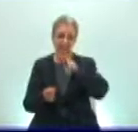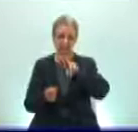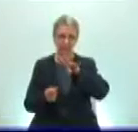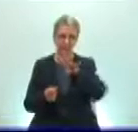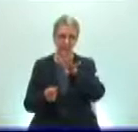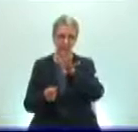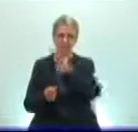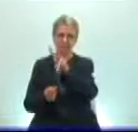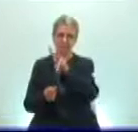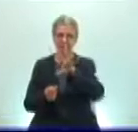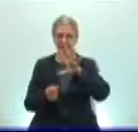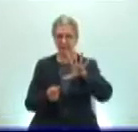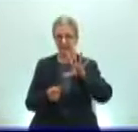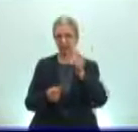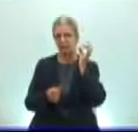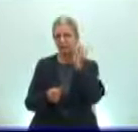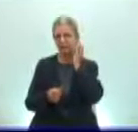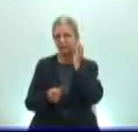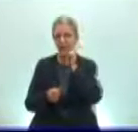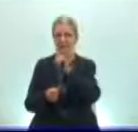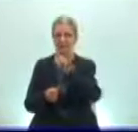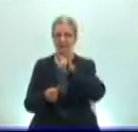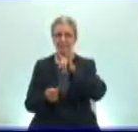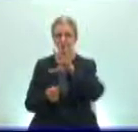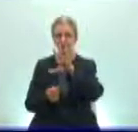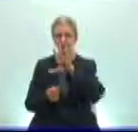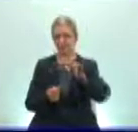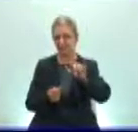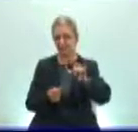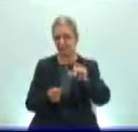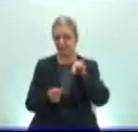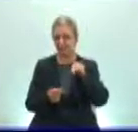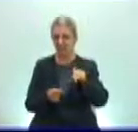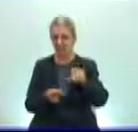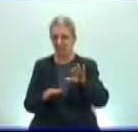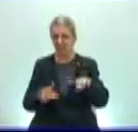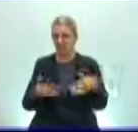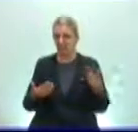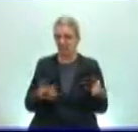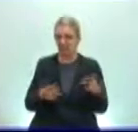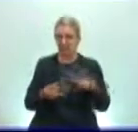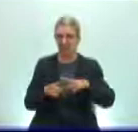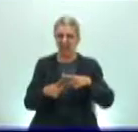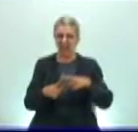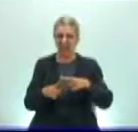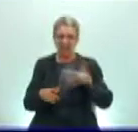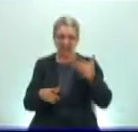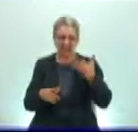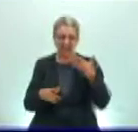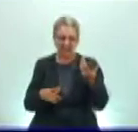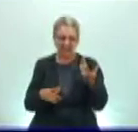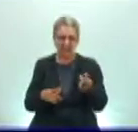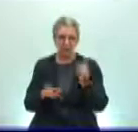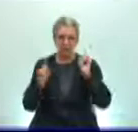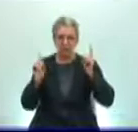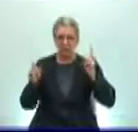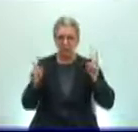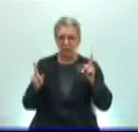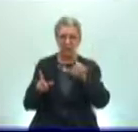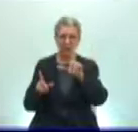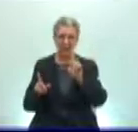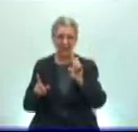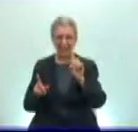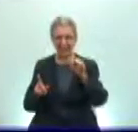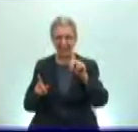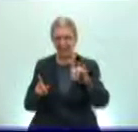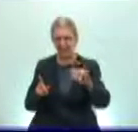de 1956. Allí se dio a conocer el testamento político de Lenin, conformado por la carta